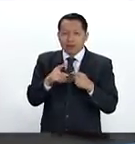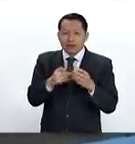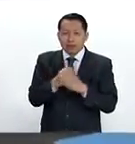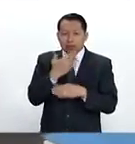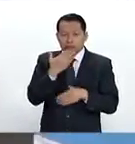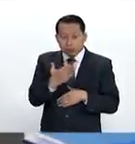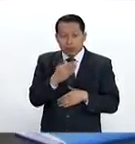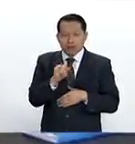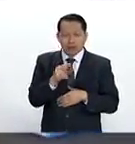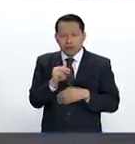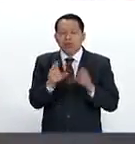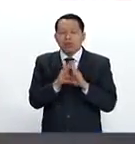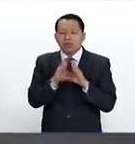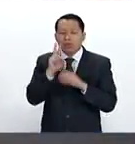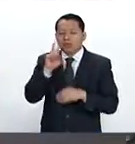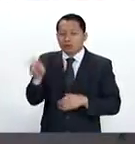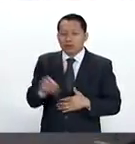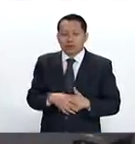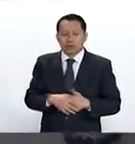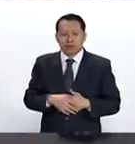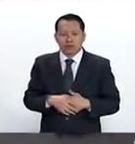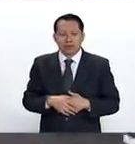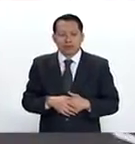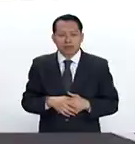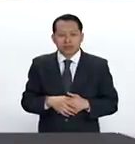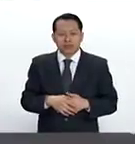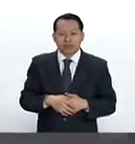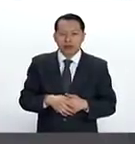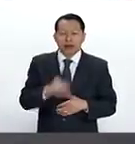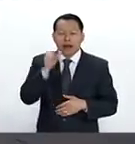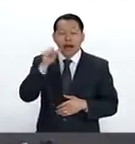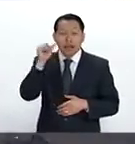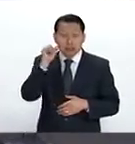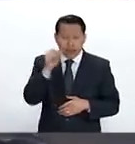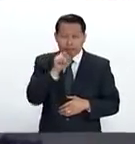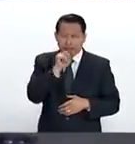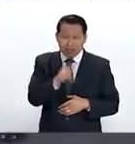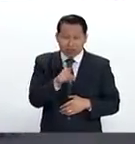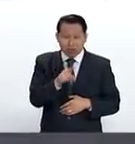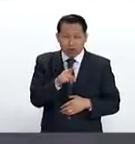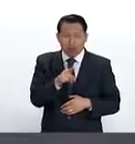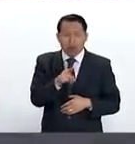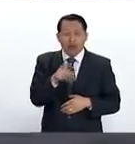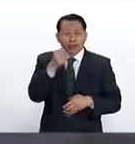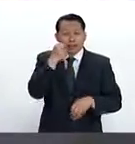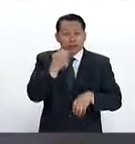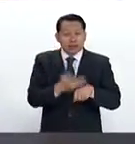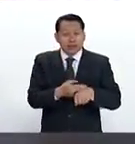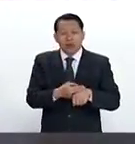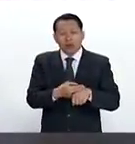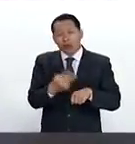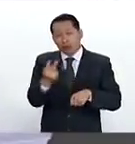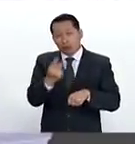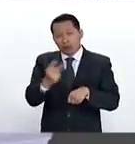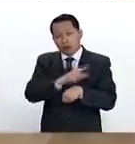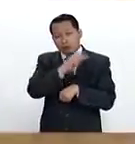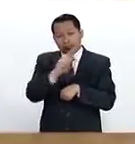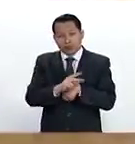lo ves tú? Bueno, pues como lo recalcaron ayer los secretarios de ambos